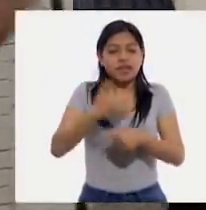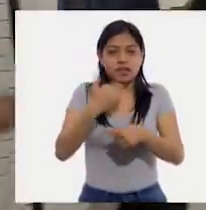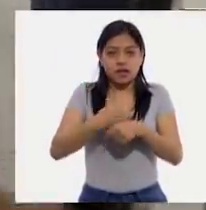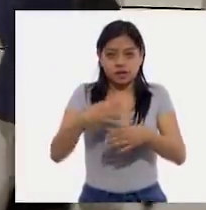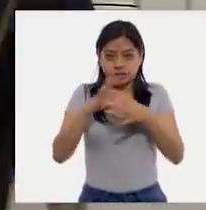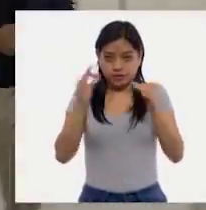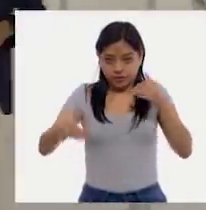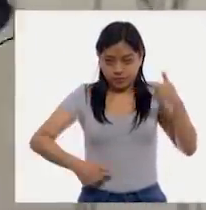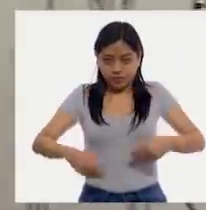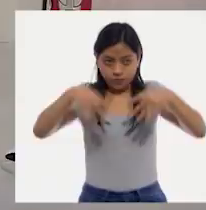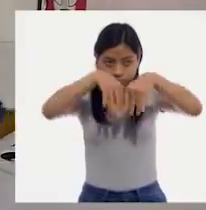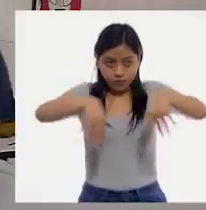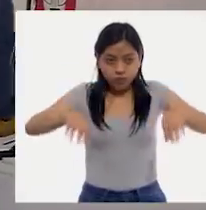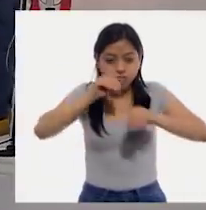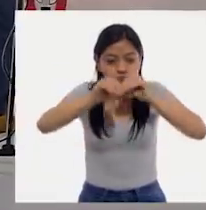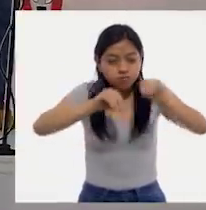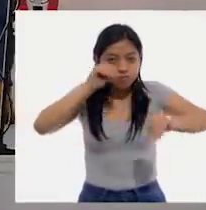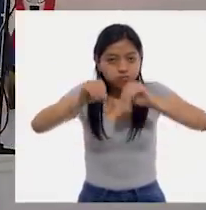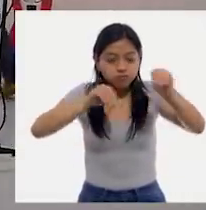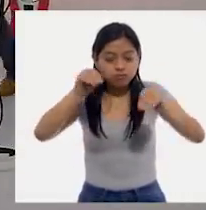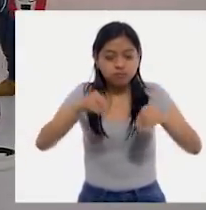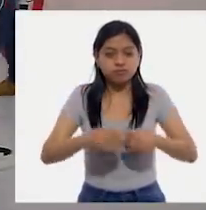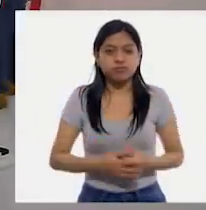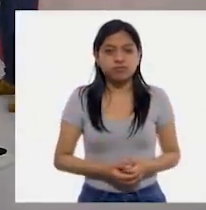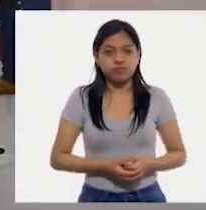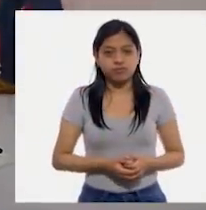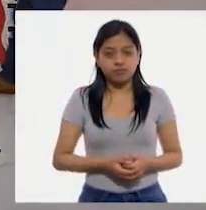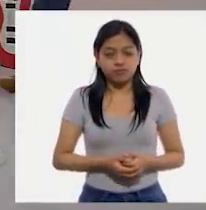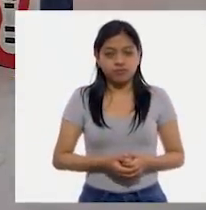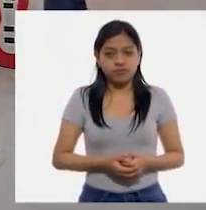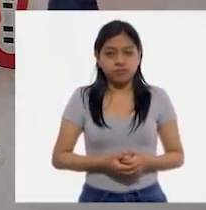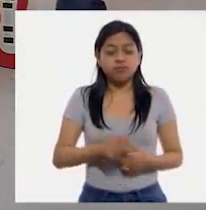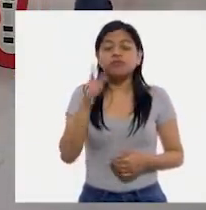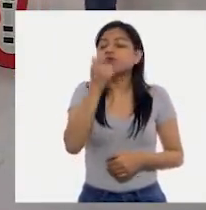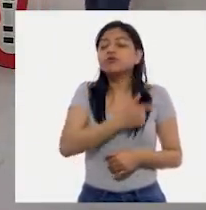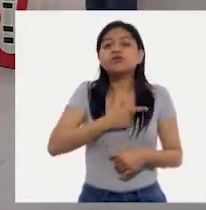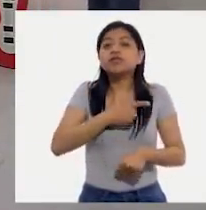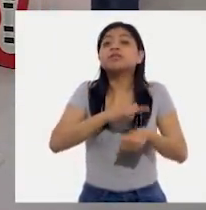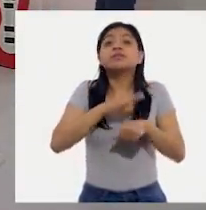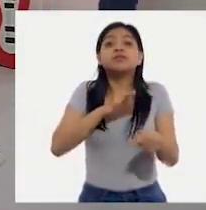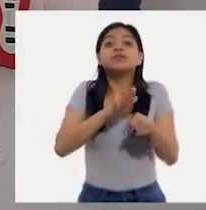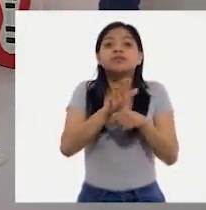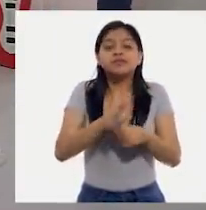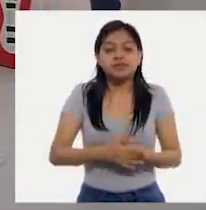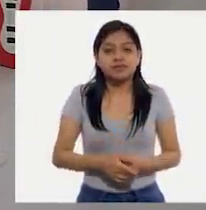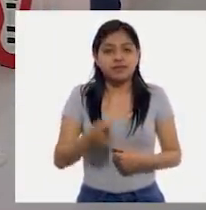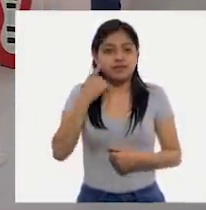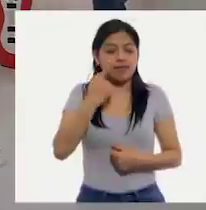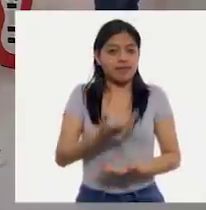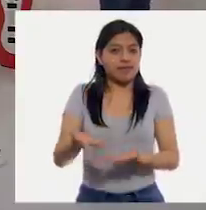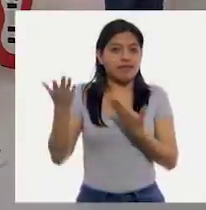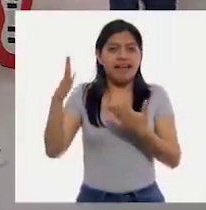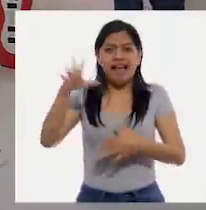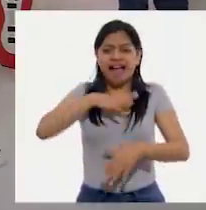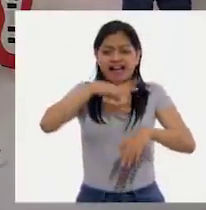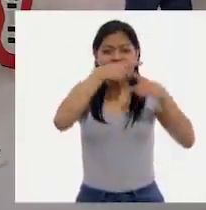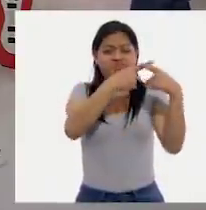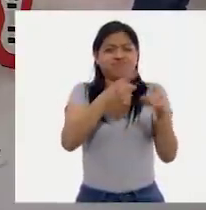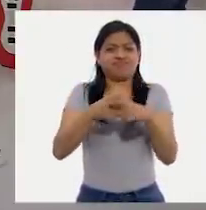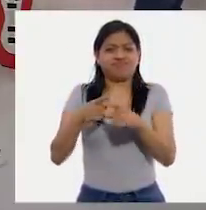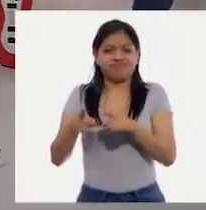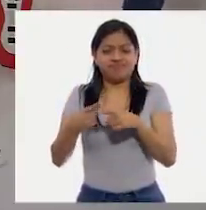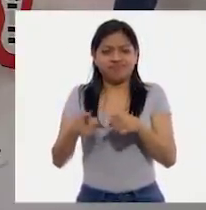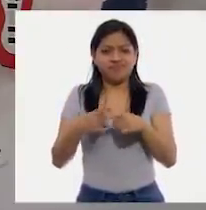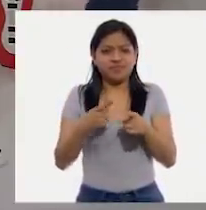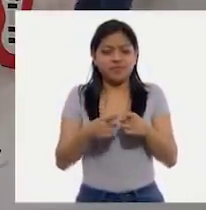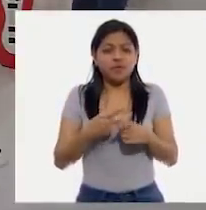de nuestro set. Maravillosa. Está increíble. ¿Qué es lo que más te gusta? Bueno, pues es que veo tantas cosas y tantos instrumentos.